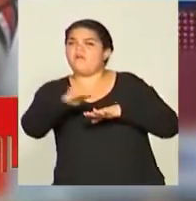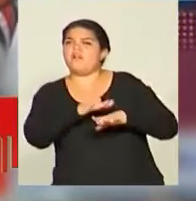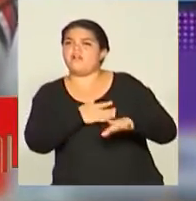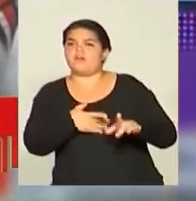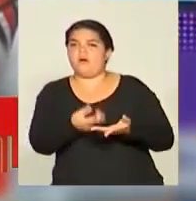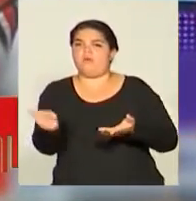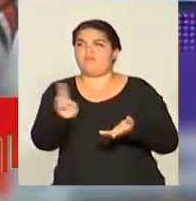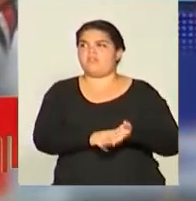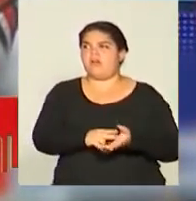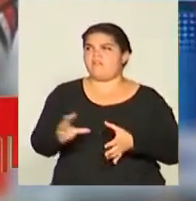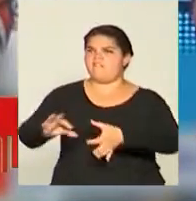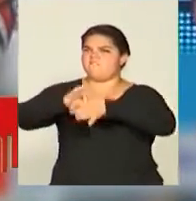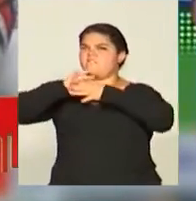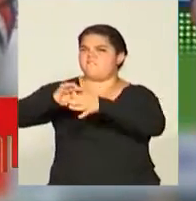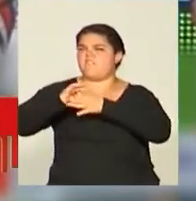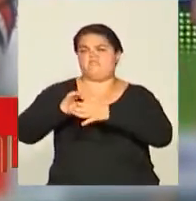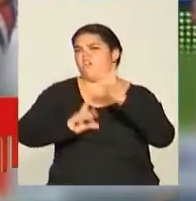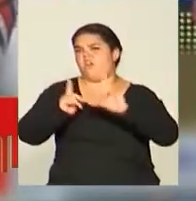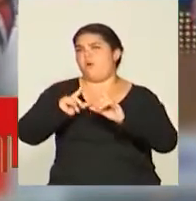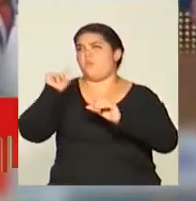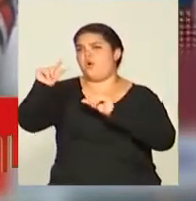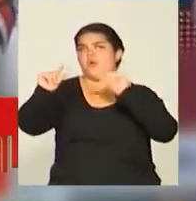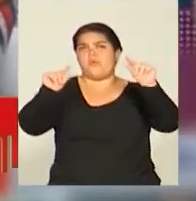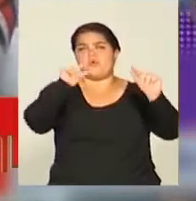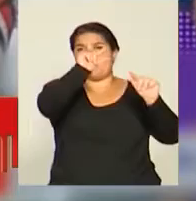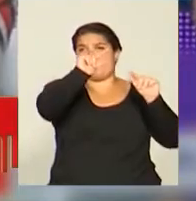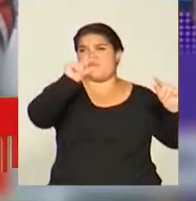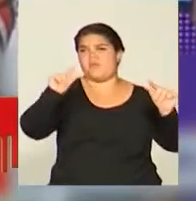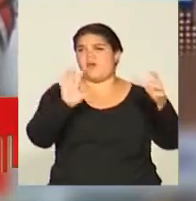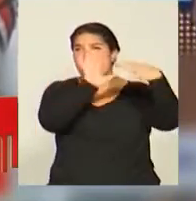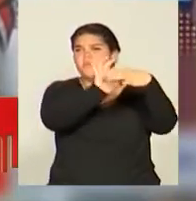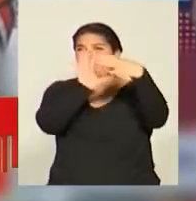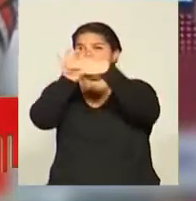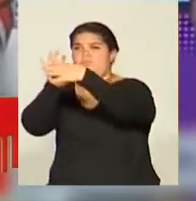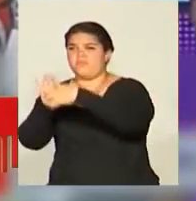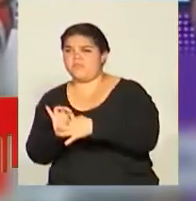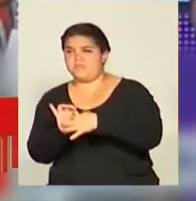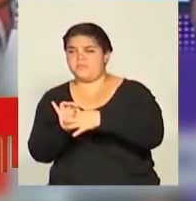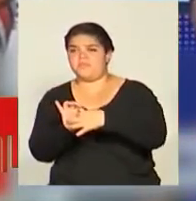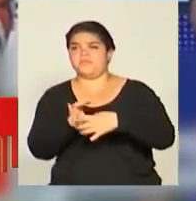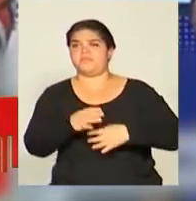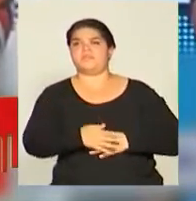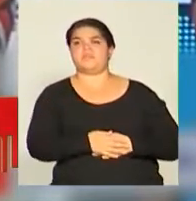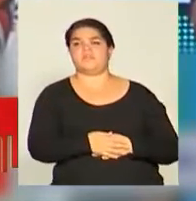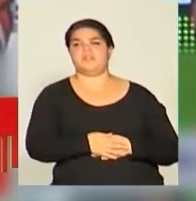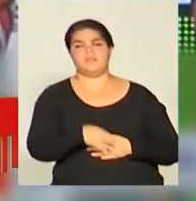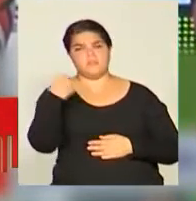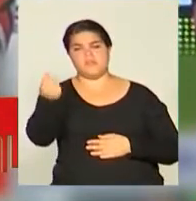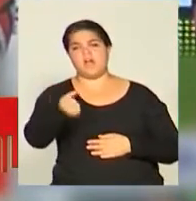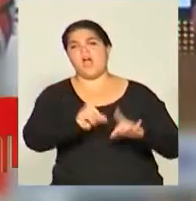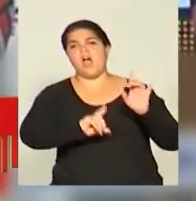o el chupamedismo ese que había con Estados Unidos en la época de la convertibilidad, pero ahí hay que hacer claramente un